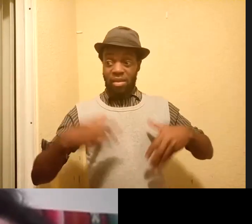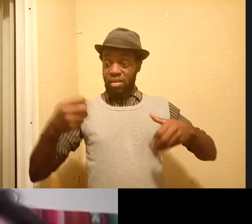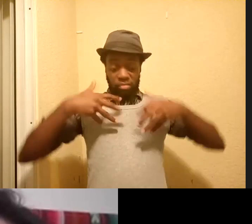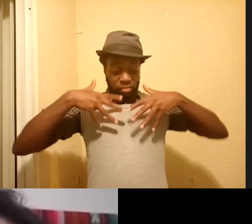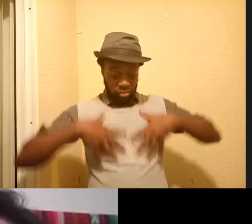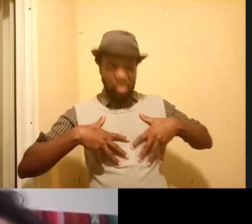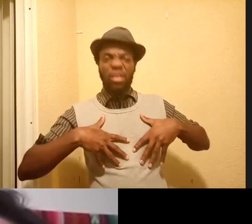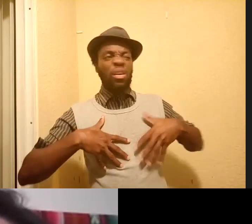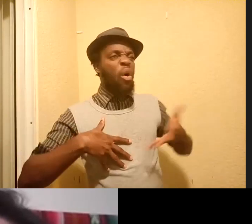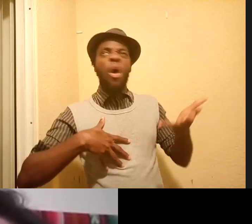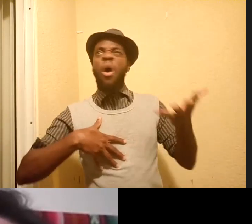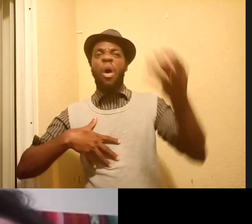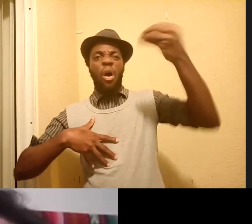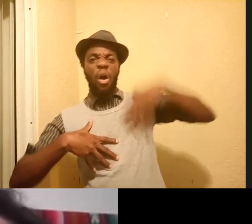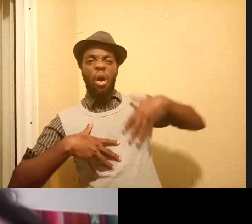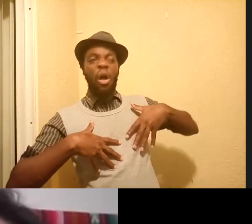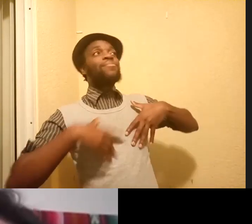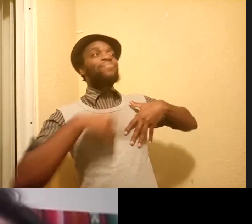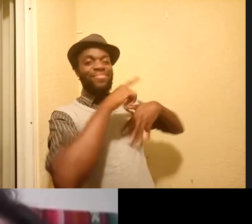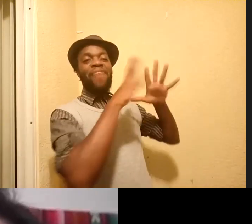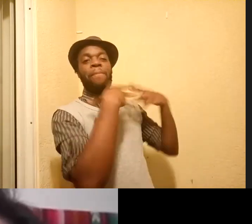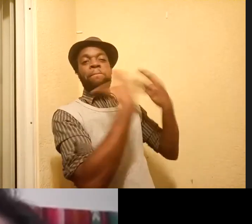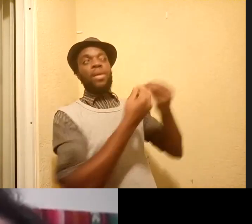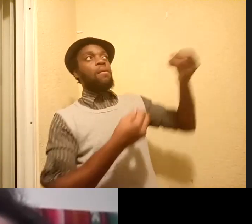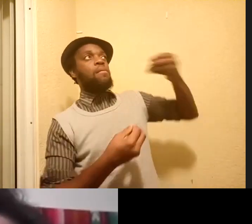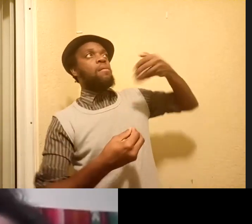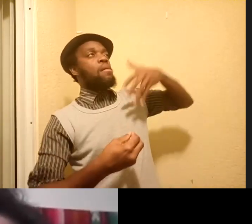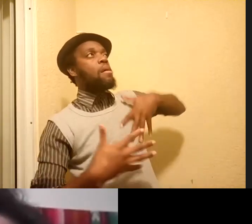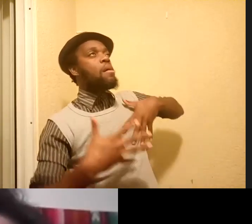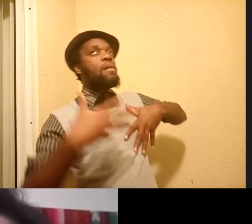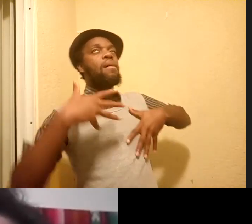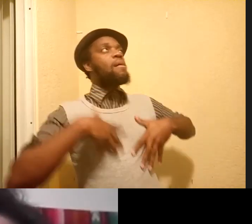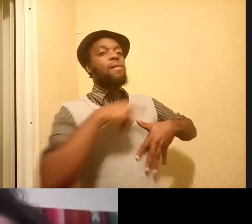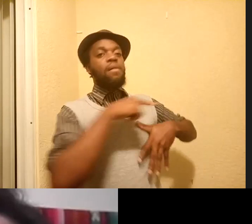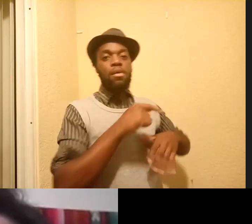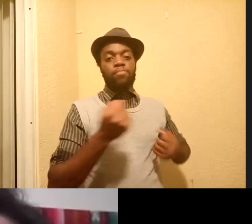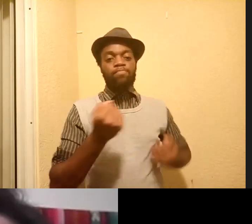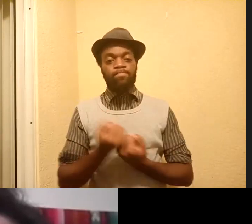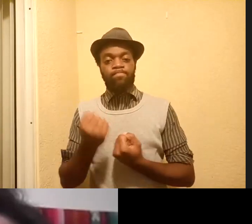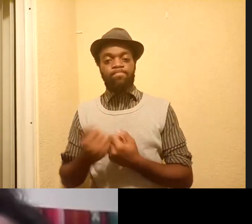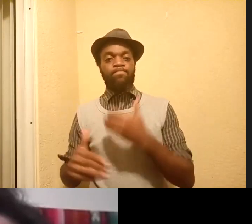primeros actores en trabajar, en donde se necesita trabajar.